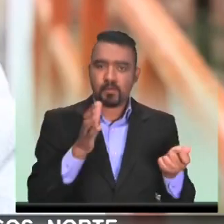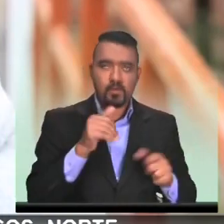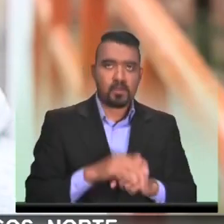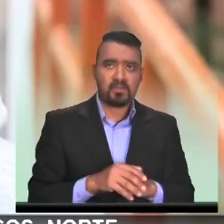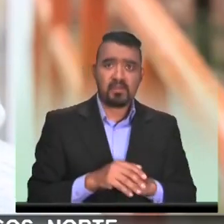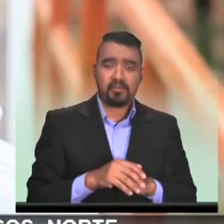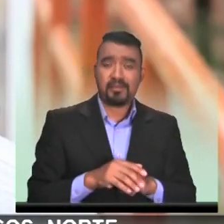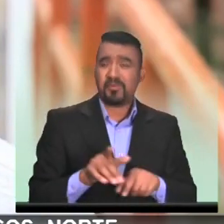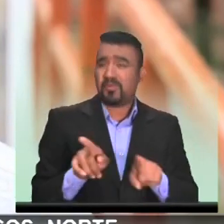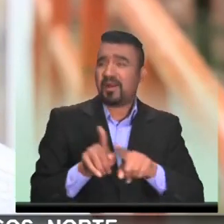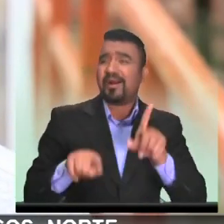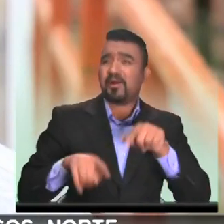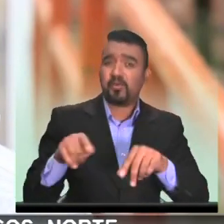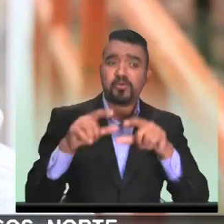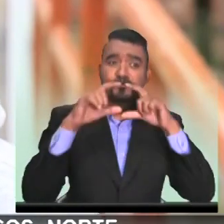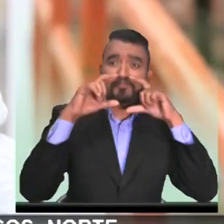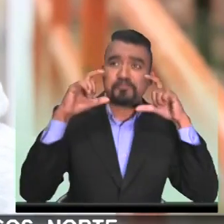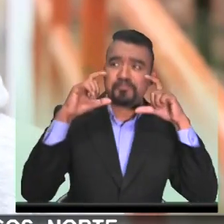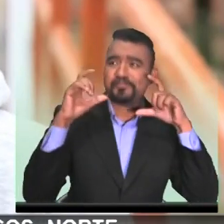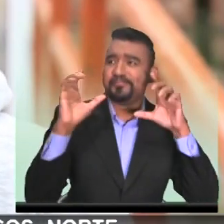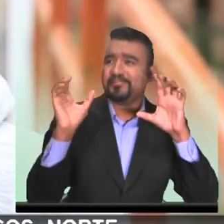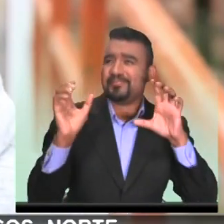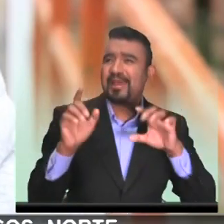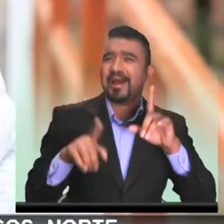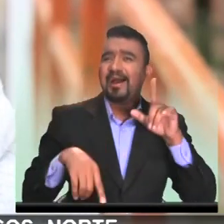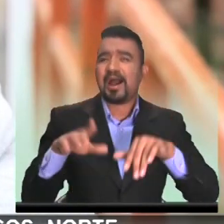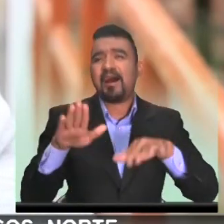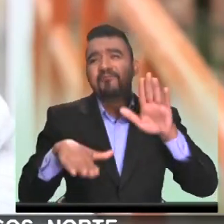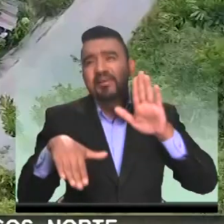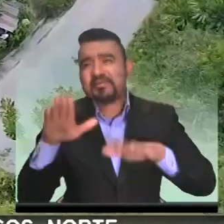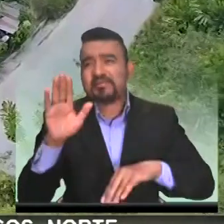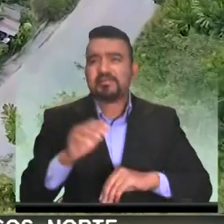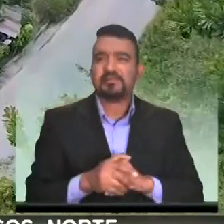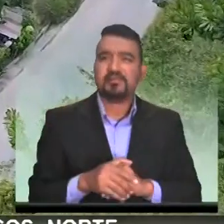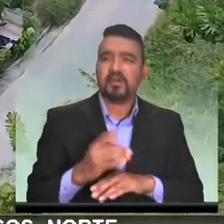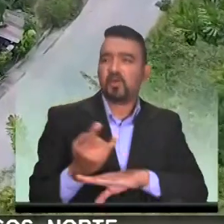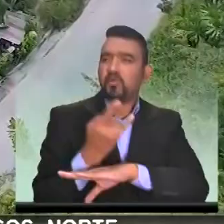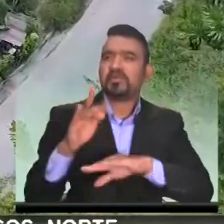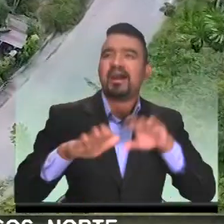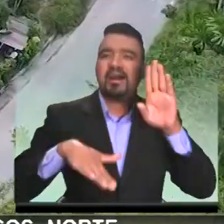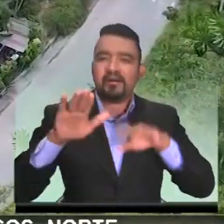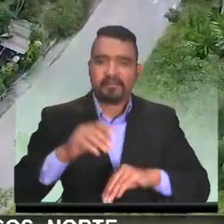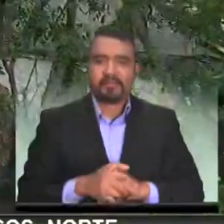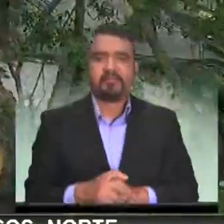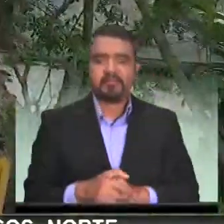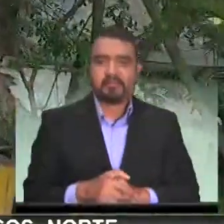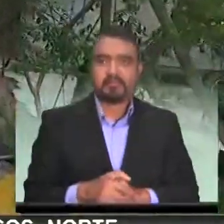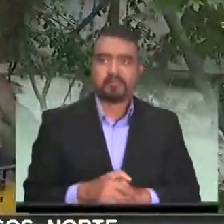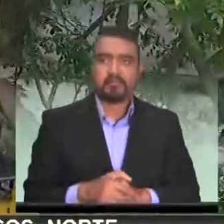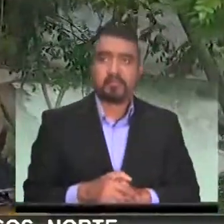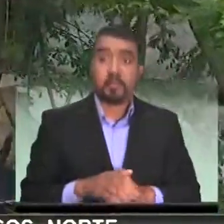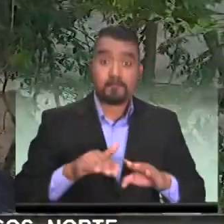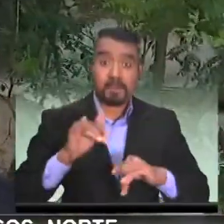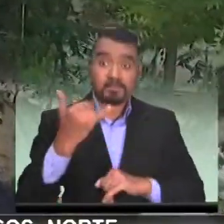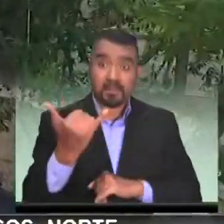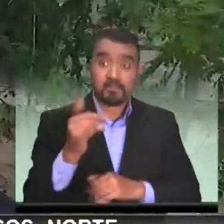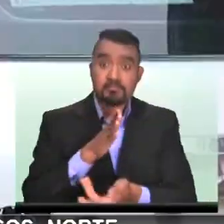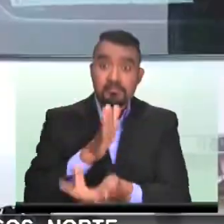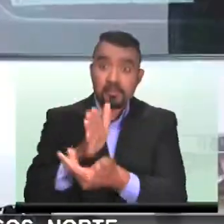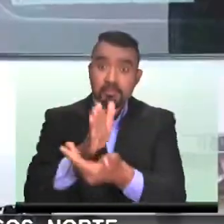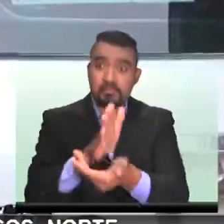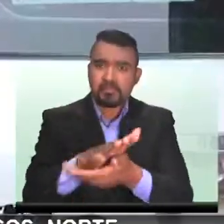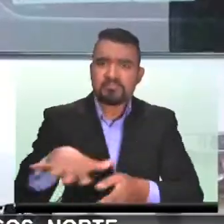tapabocas tampoco lo usamos pues como a veces es muy de vez en cuando otro factor que se identificó en el recorrido de control